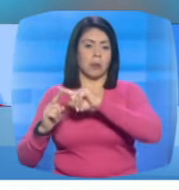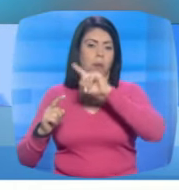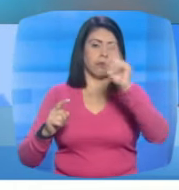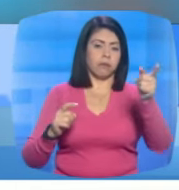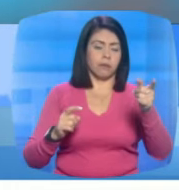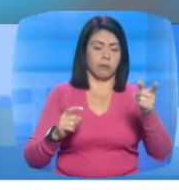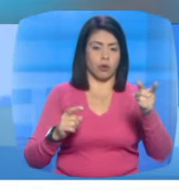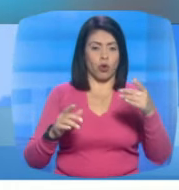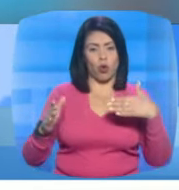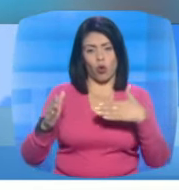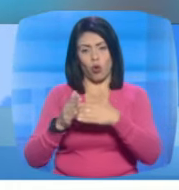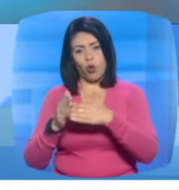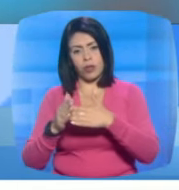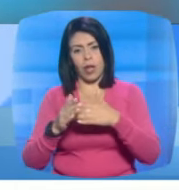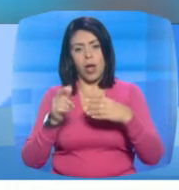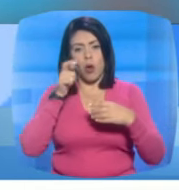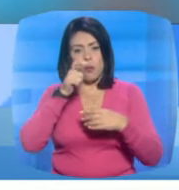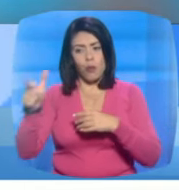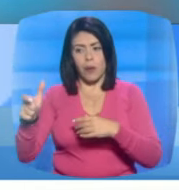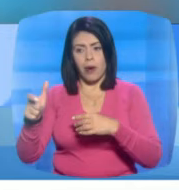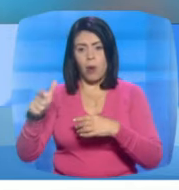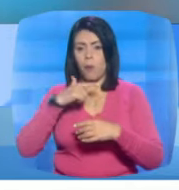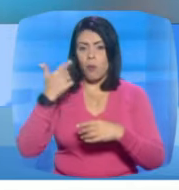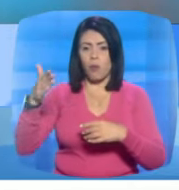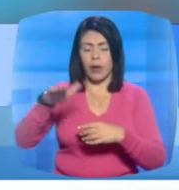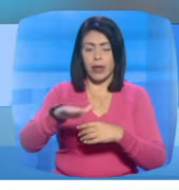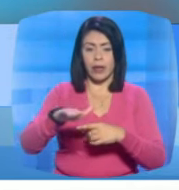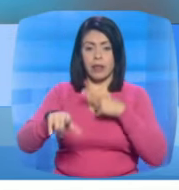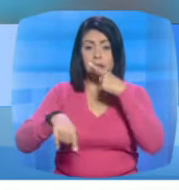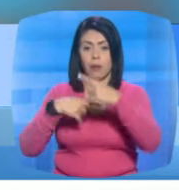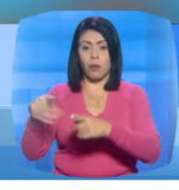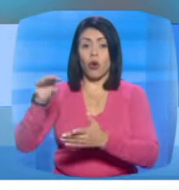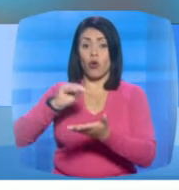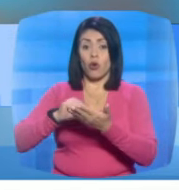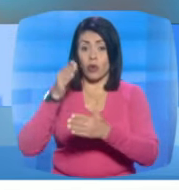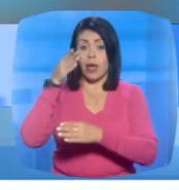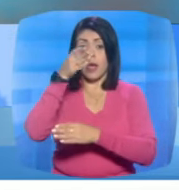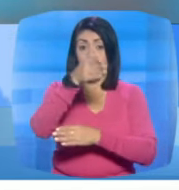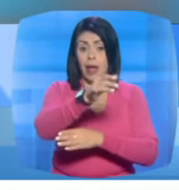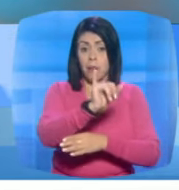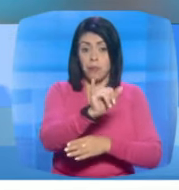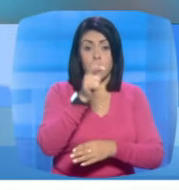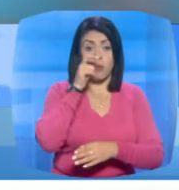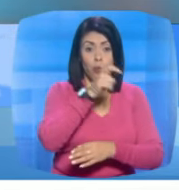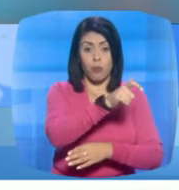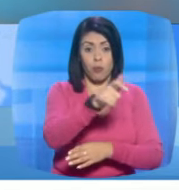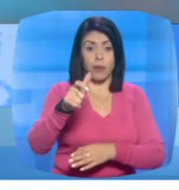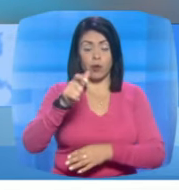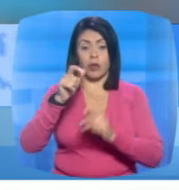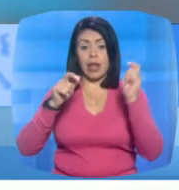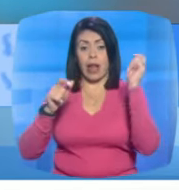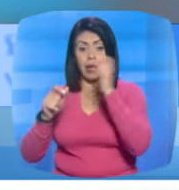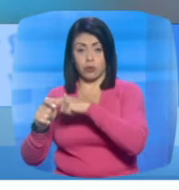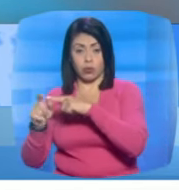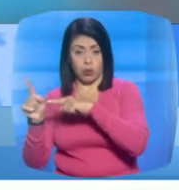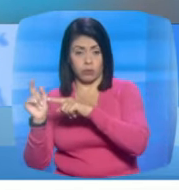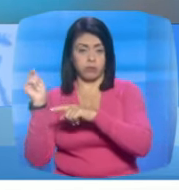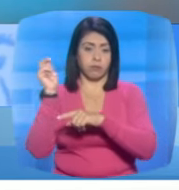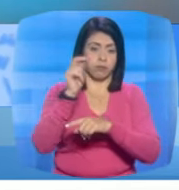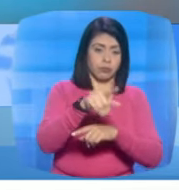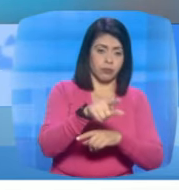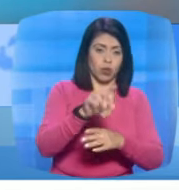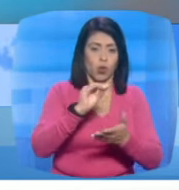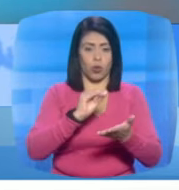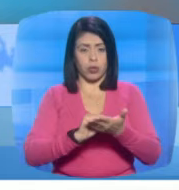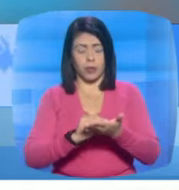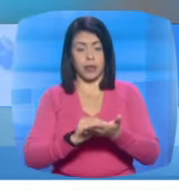tira contra un pueblo para matarlo y regresa al propio pueblo de quien lo tiró. Después se